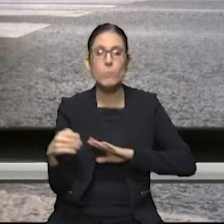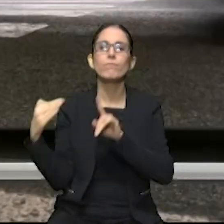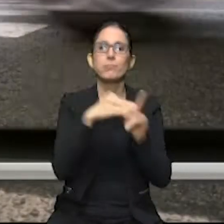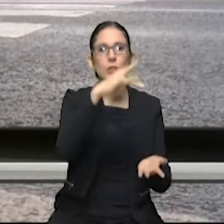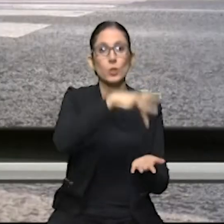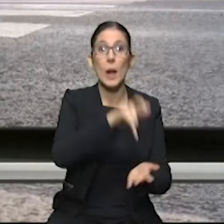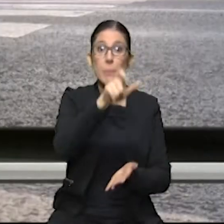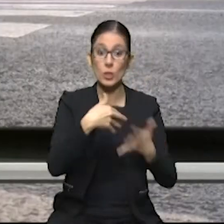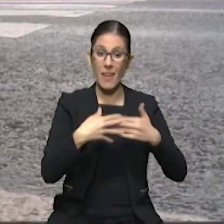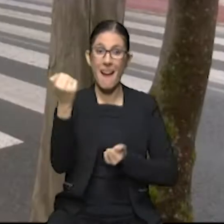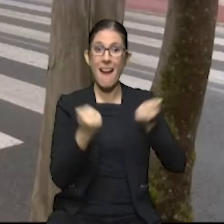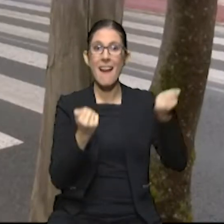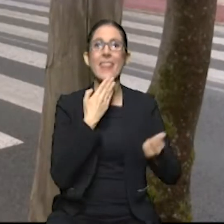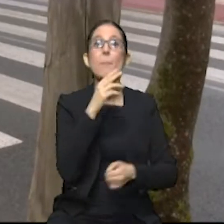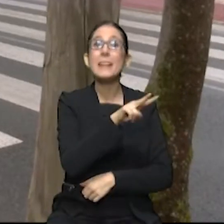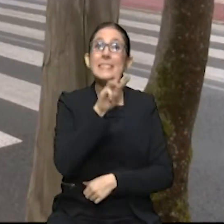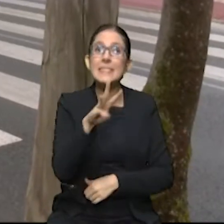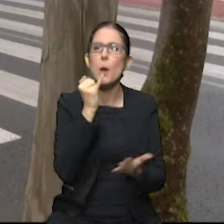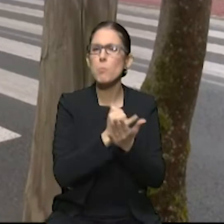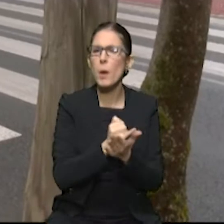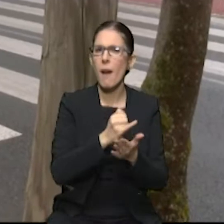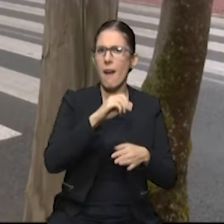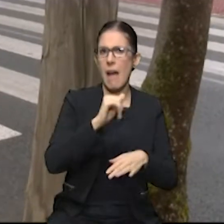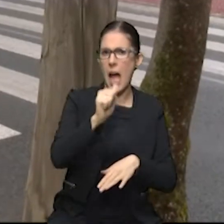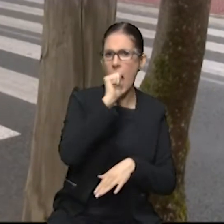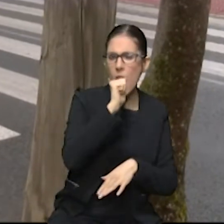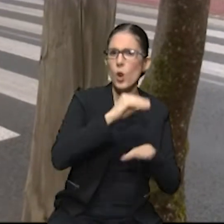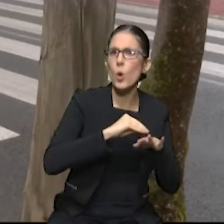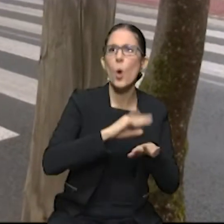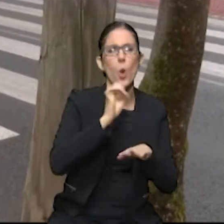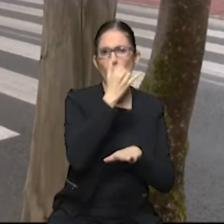23 años ha dado negativo en las pruebas de alcohol y drogas.